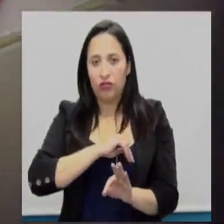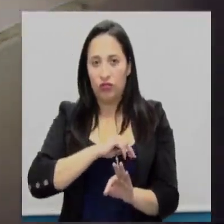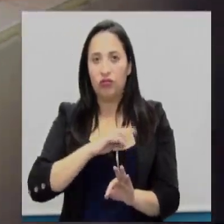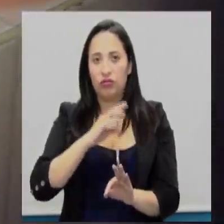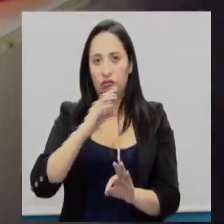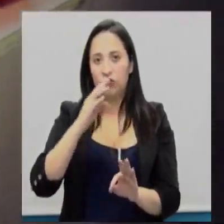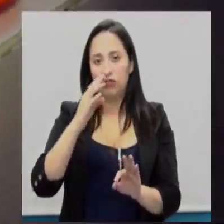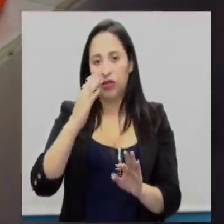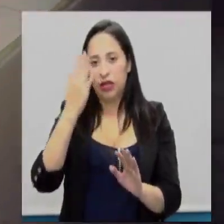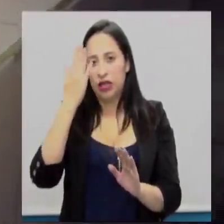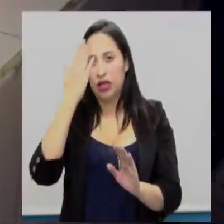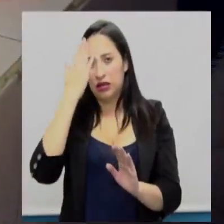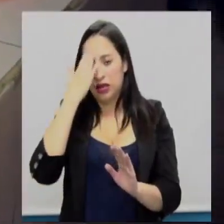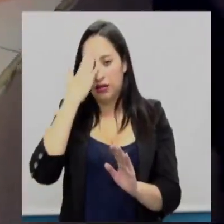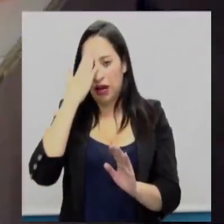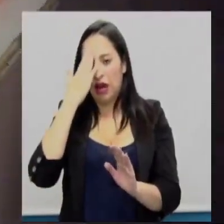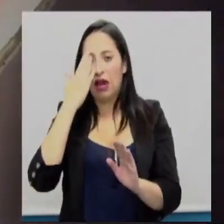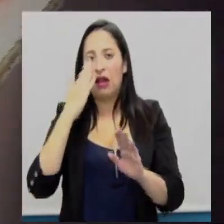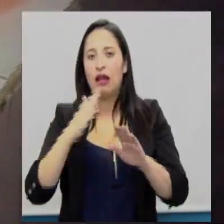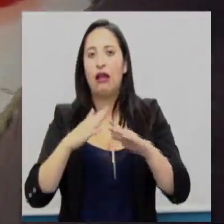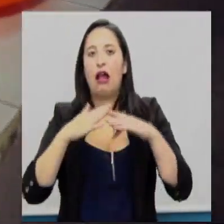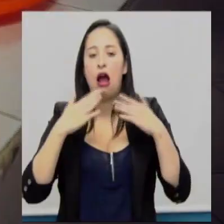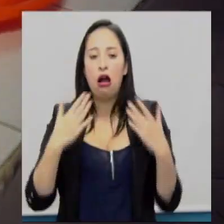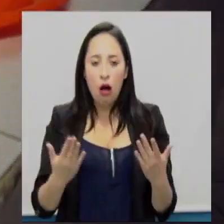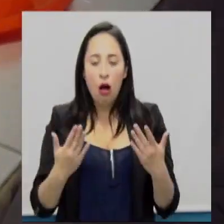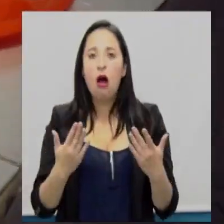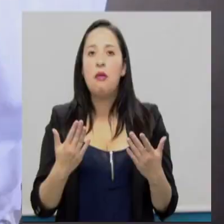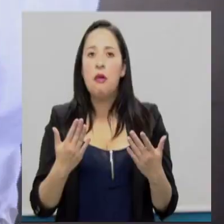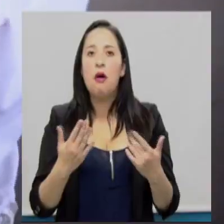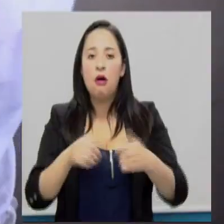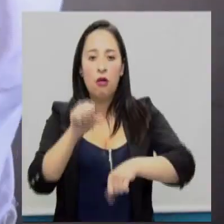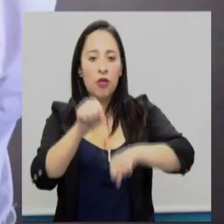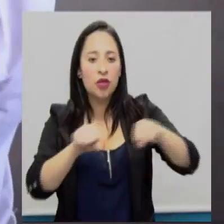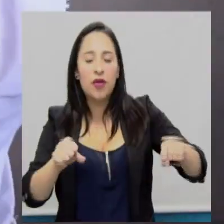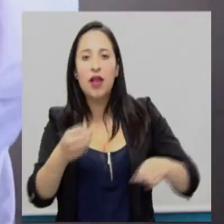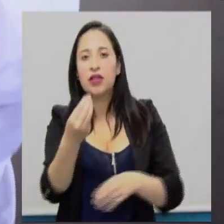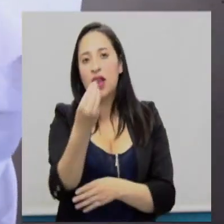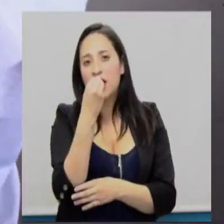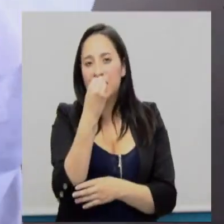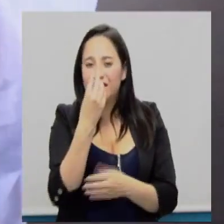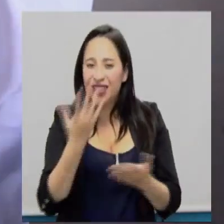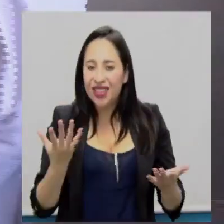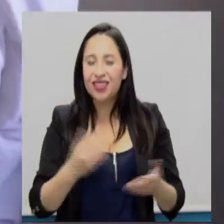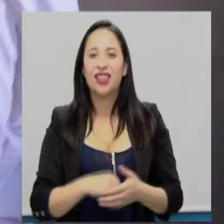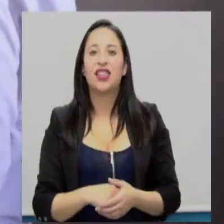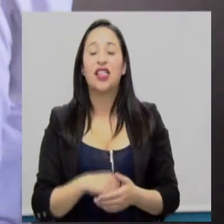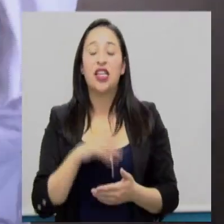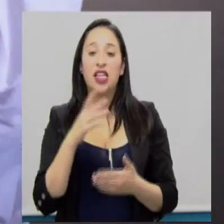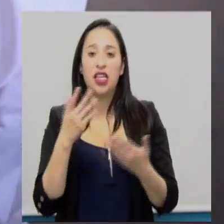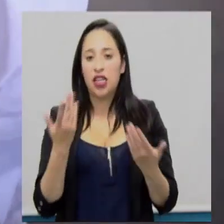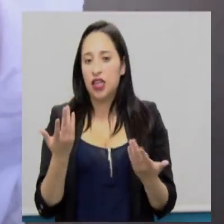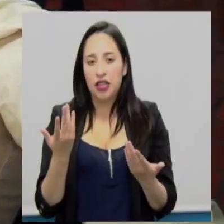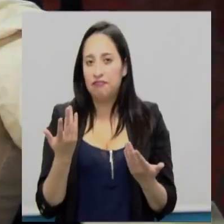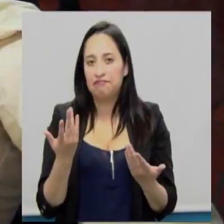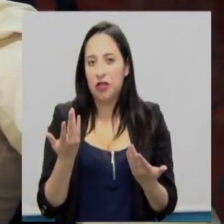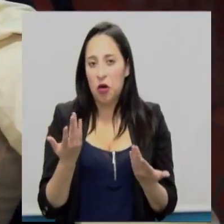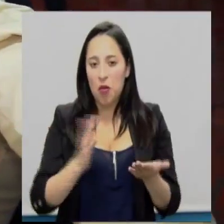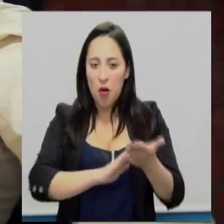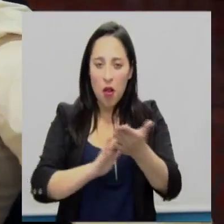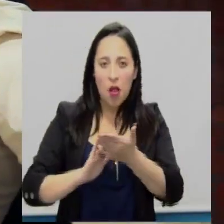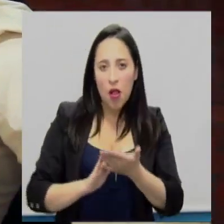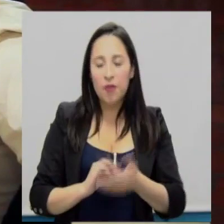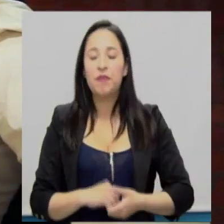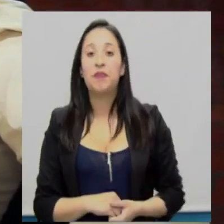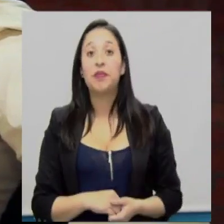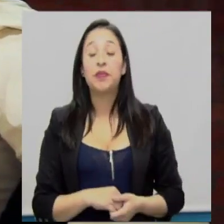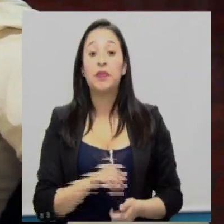nosotros también tener una visita, una posibilidad de ir desde el campo, cómo están dando estas posibilidades alimenticias y qué surge al respecto. Por